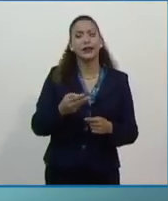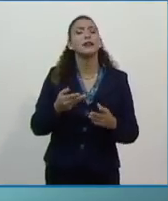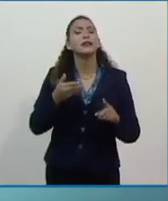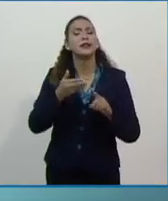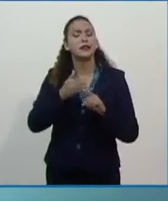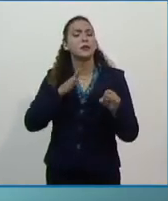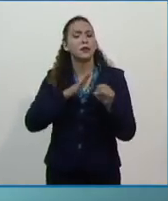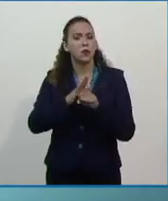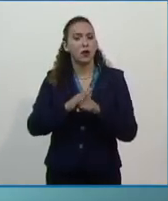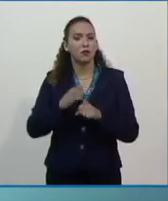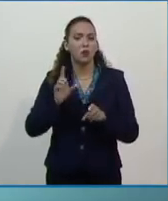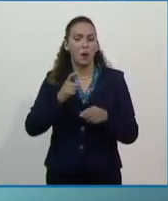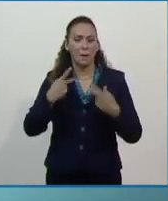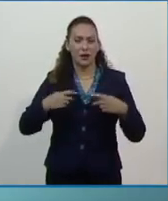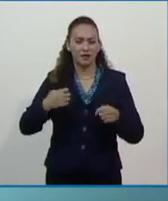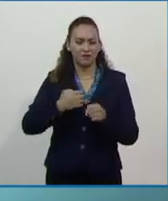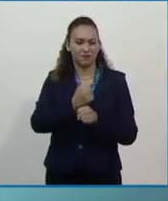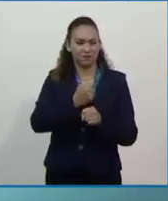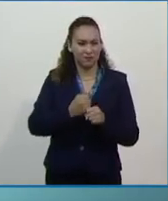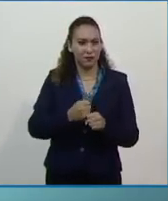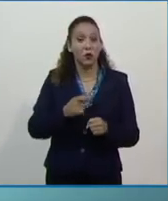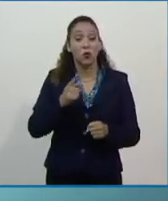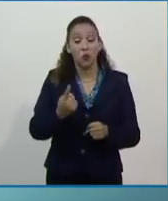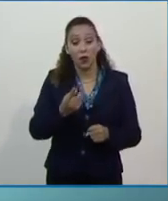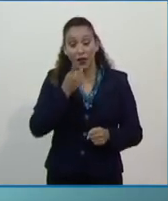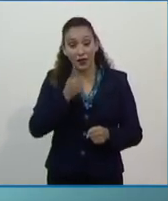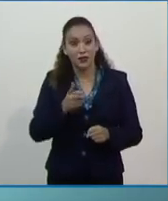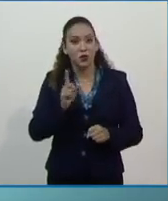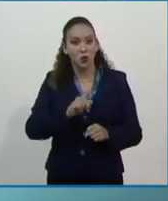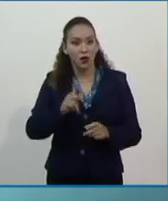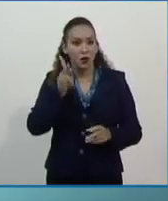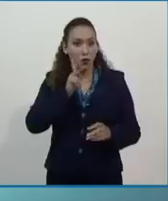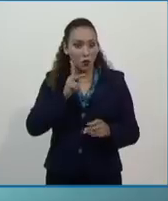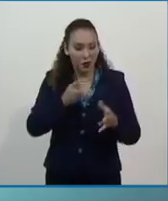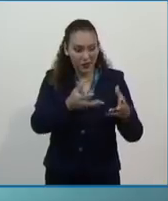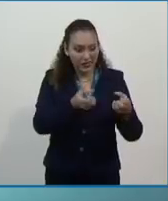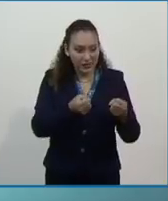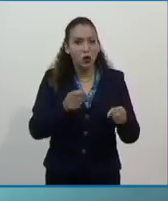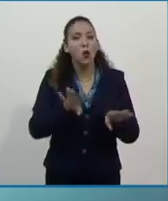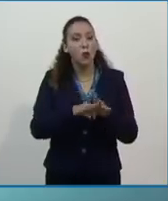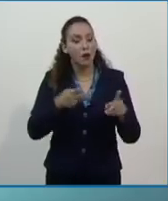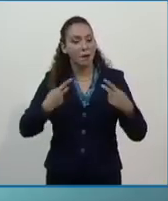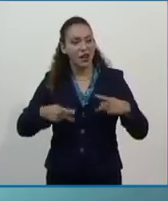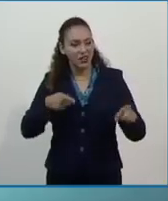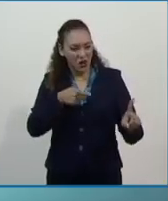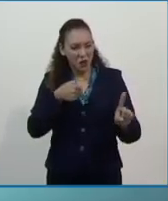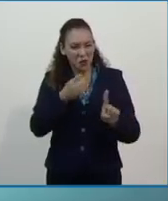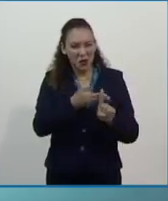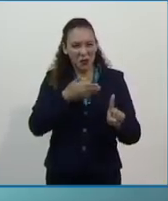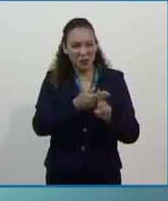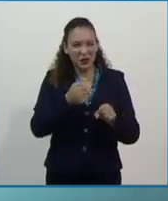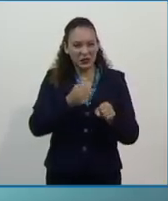tortura. En uno de ellos se establece que la prueba obtenida por esta vía no puede ser valorada en el proceso